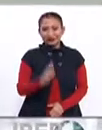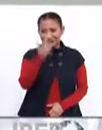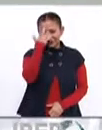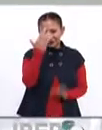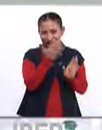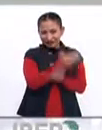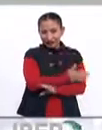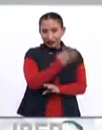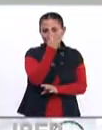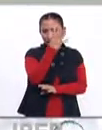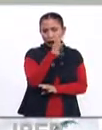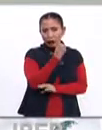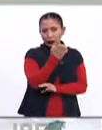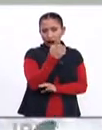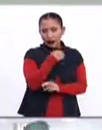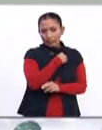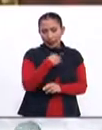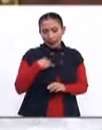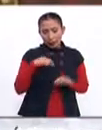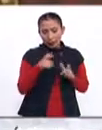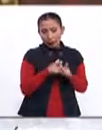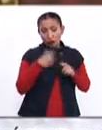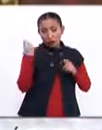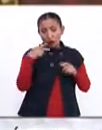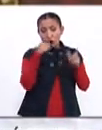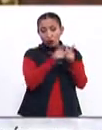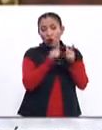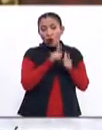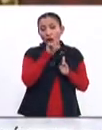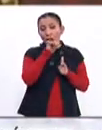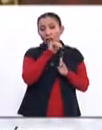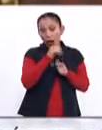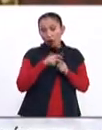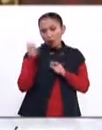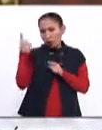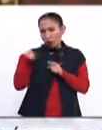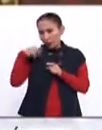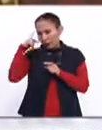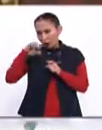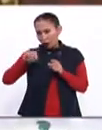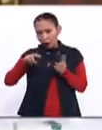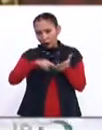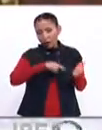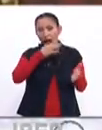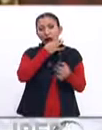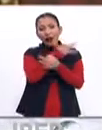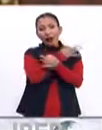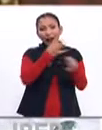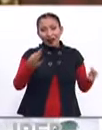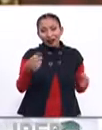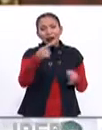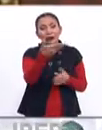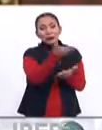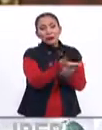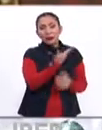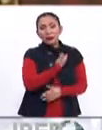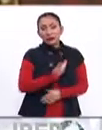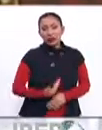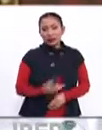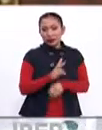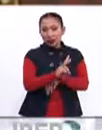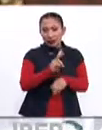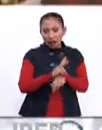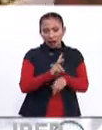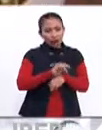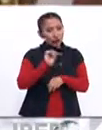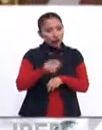Recordemos que el pasado 4 de enero los miembros del llamado Grupo de Lima, con excepción de México, firmaron una declaración que pedía al presidente